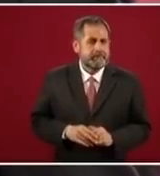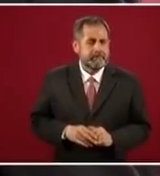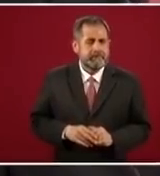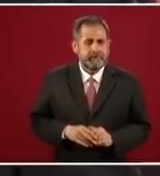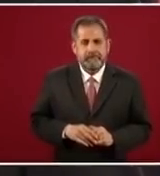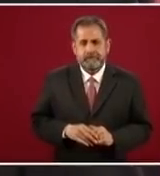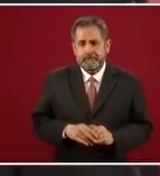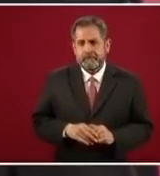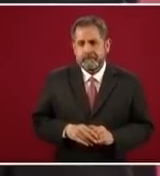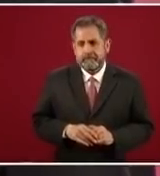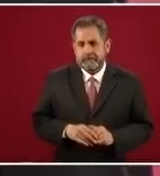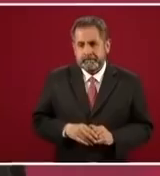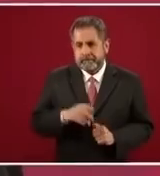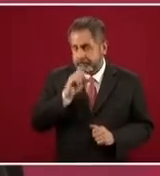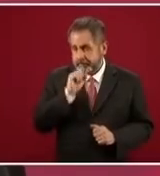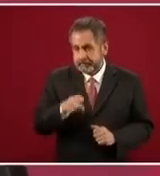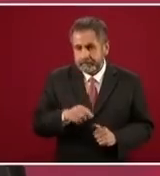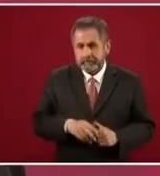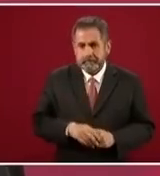y